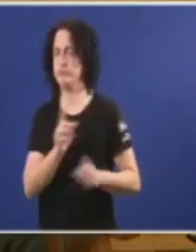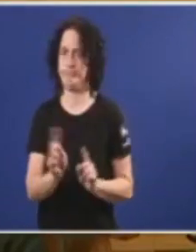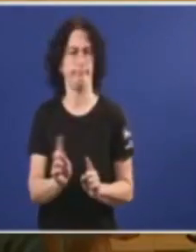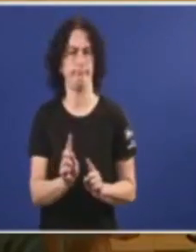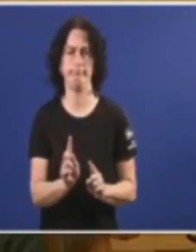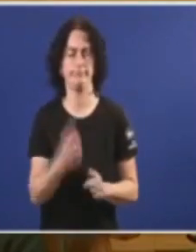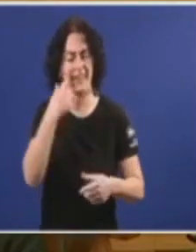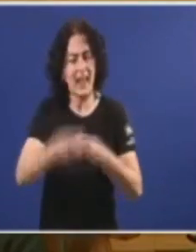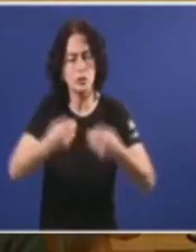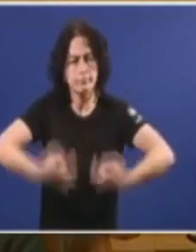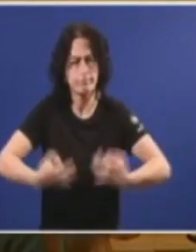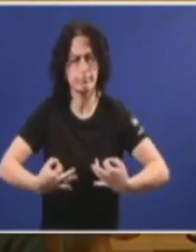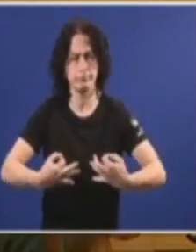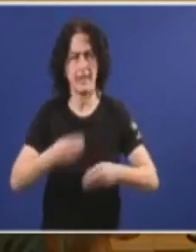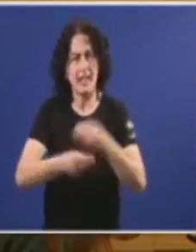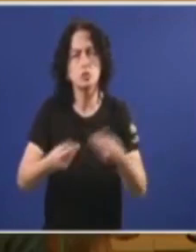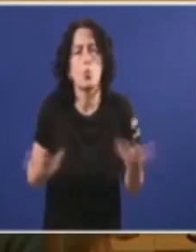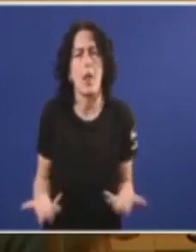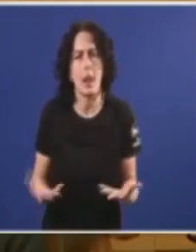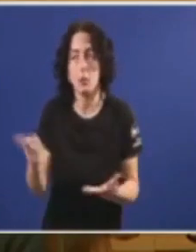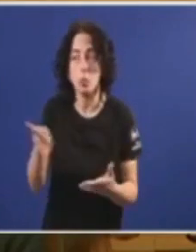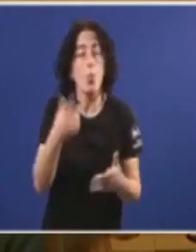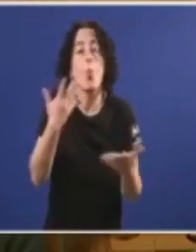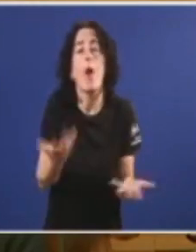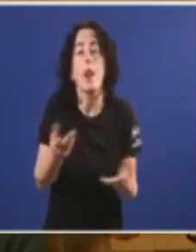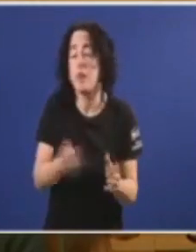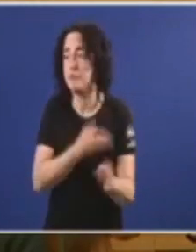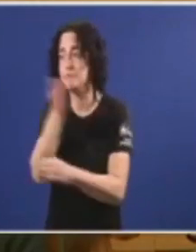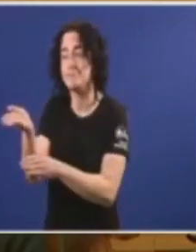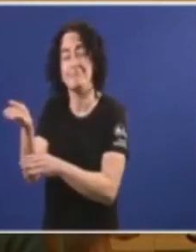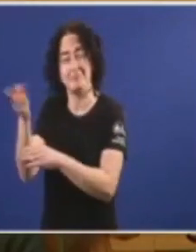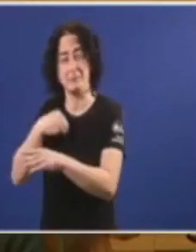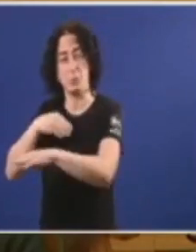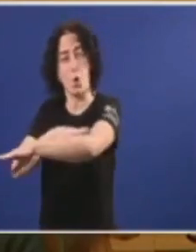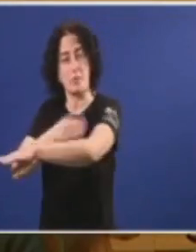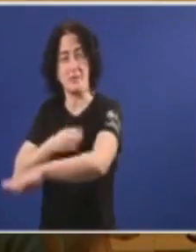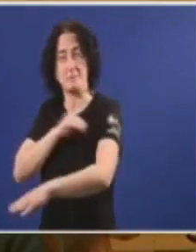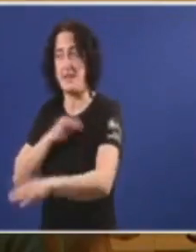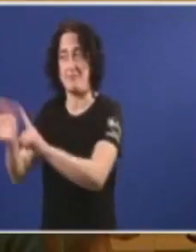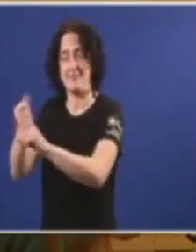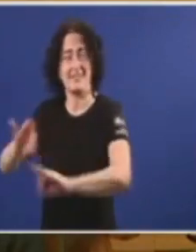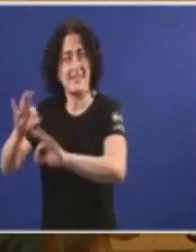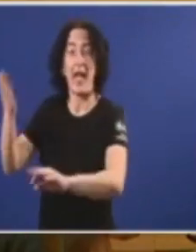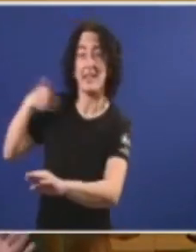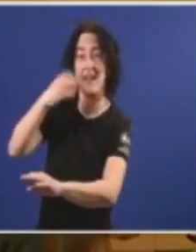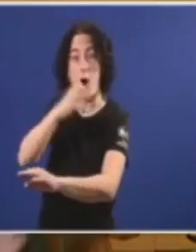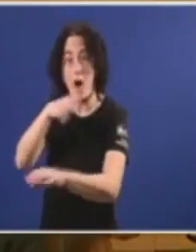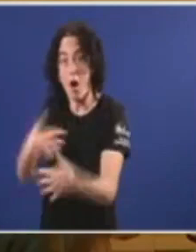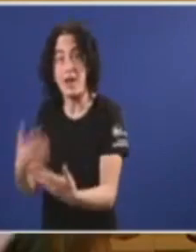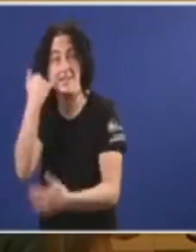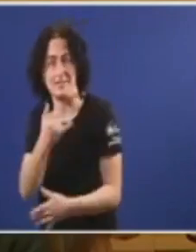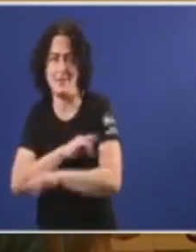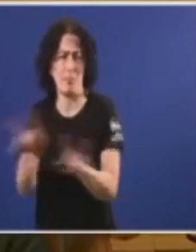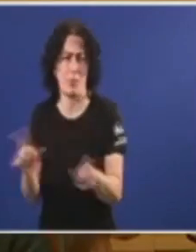con feitos concretos. E os seus feitos é que vai a Moncloa e non é capaz de conseguir nada, nin antes con Rajoy, nin agora con Sánchez, porque